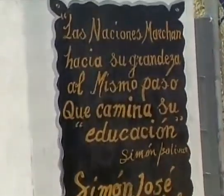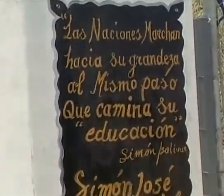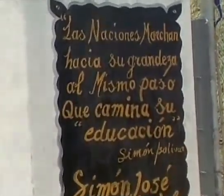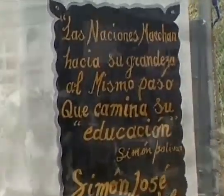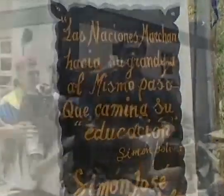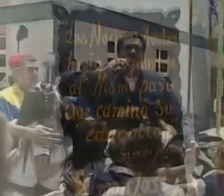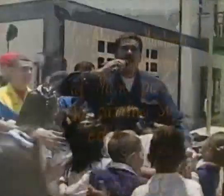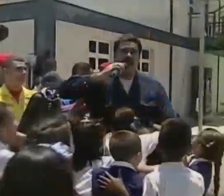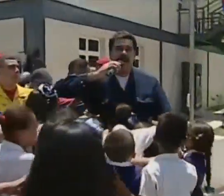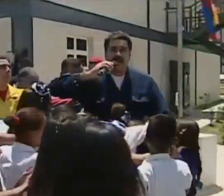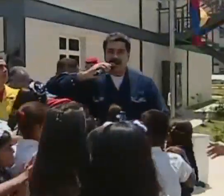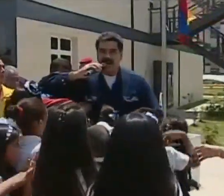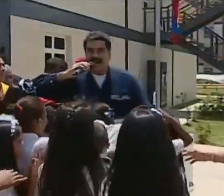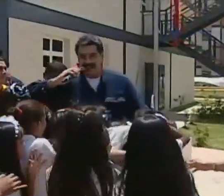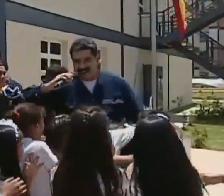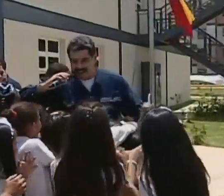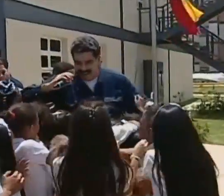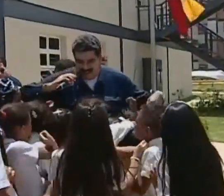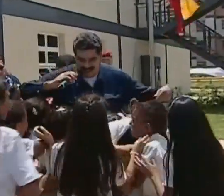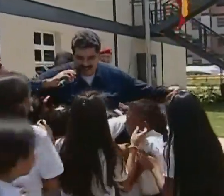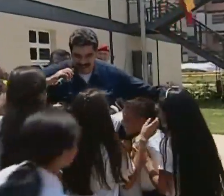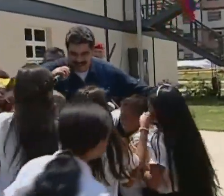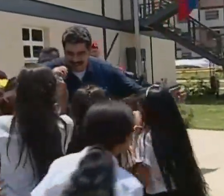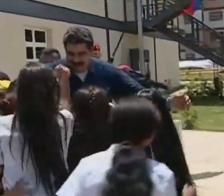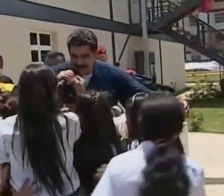también. ¡Bueno, eje!